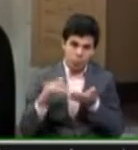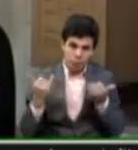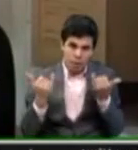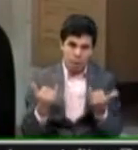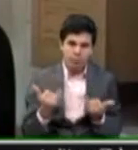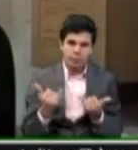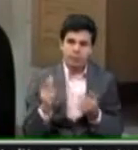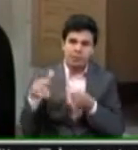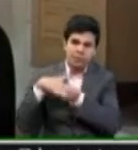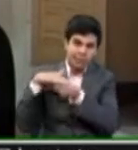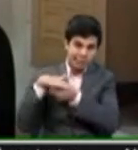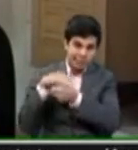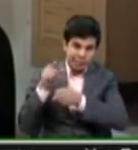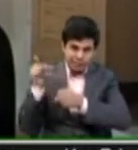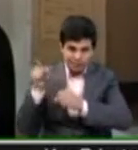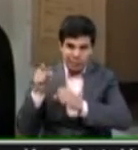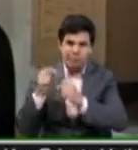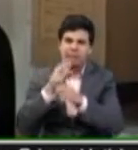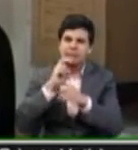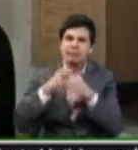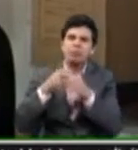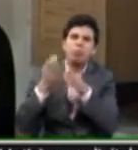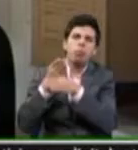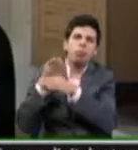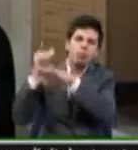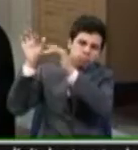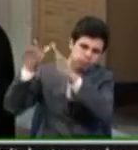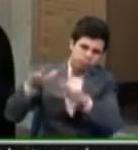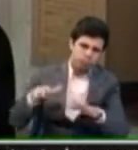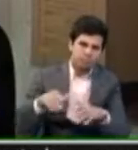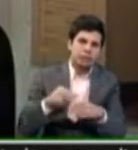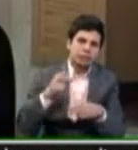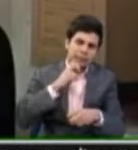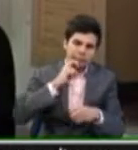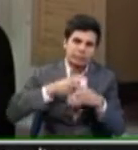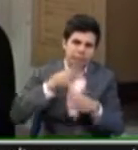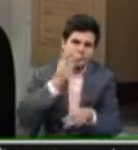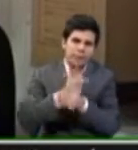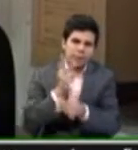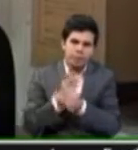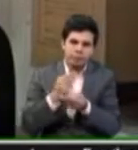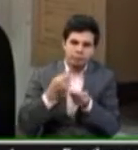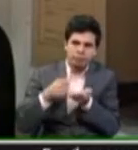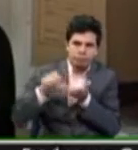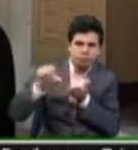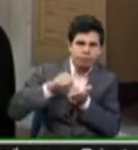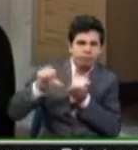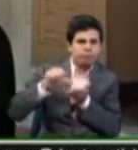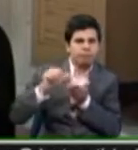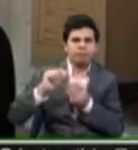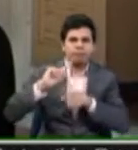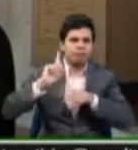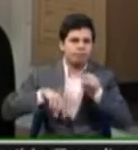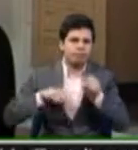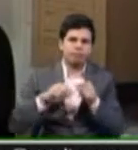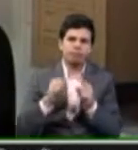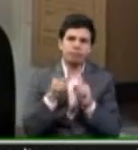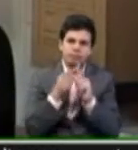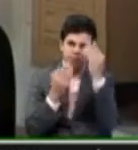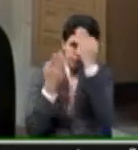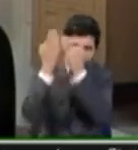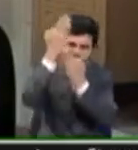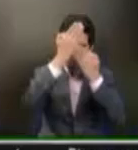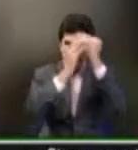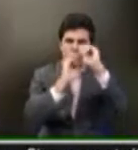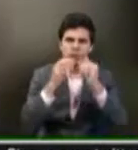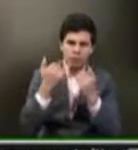allá la situación de la falla es una zona de alto riesgo donde no se pueden hacer inversiones si no se hacía un estudio. El estudio